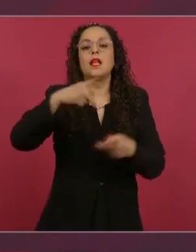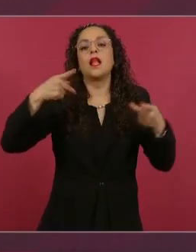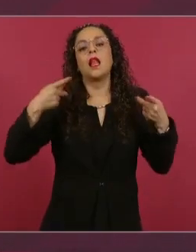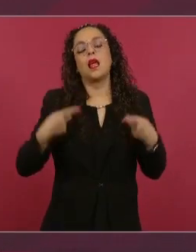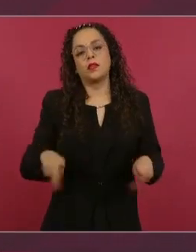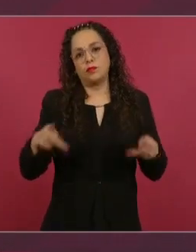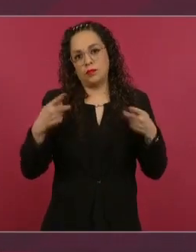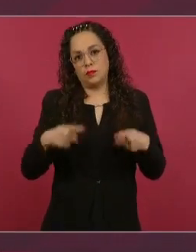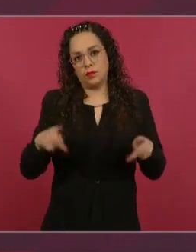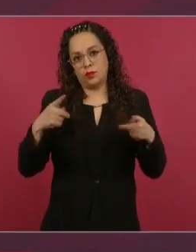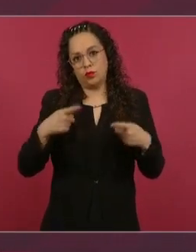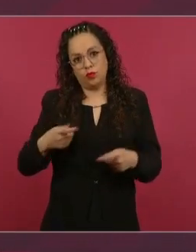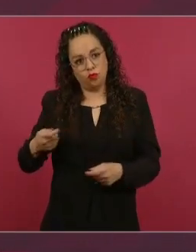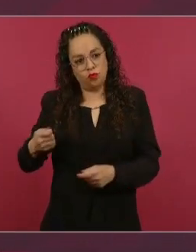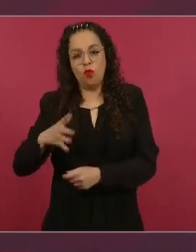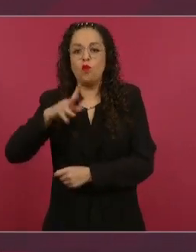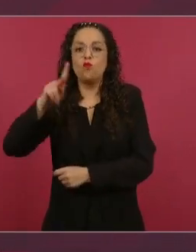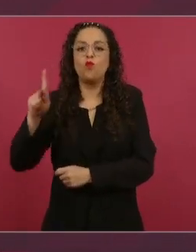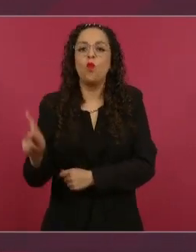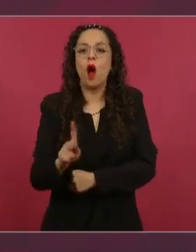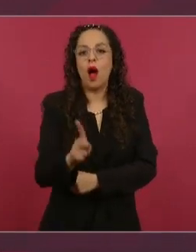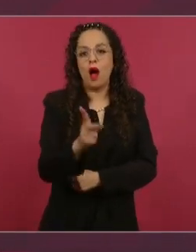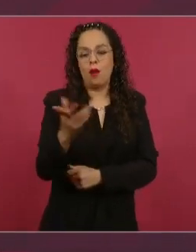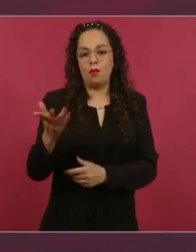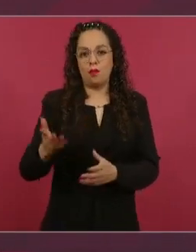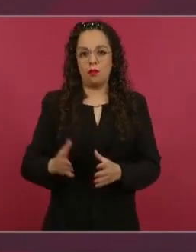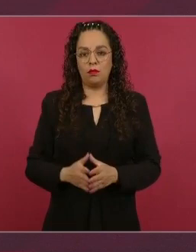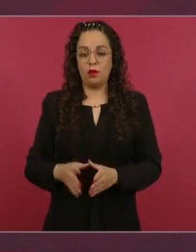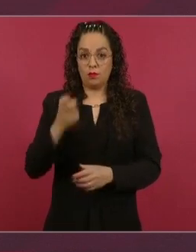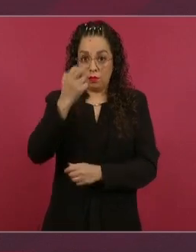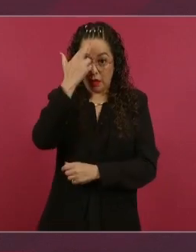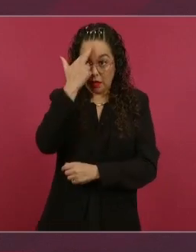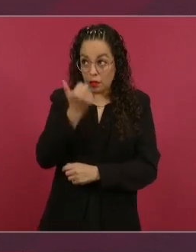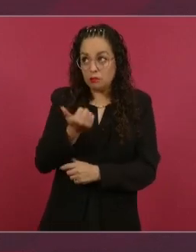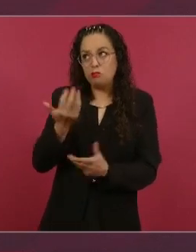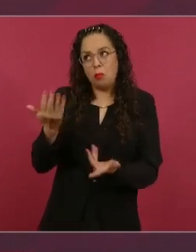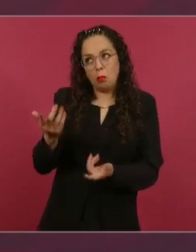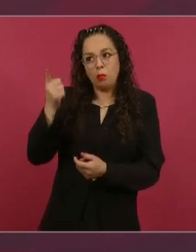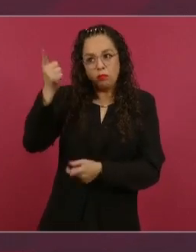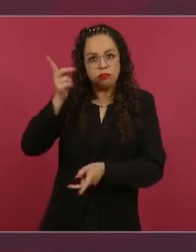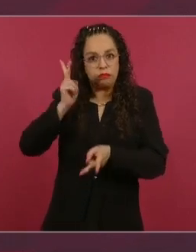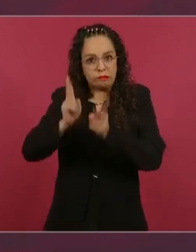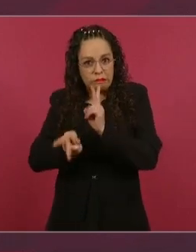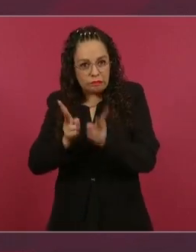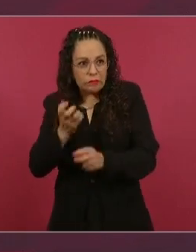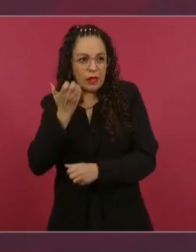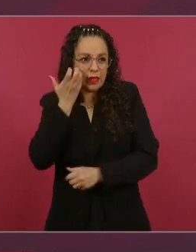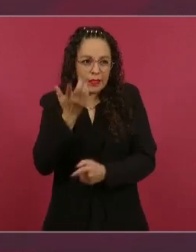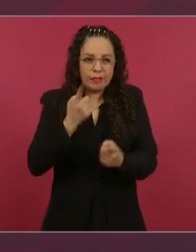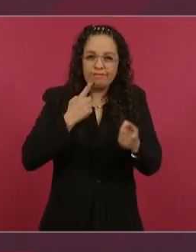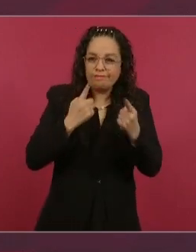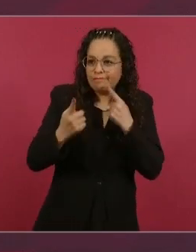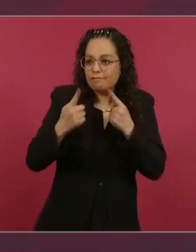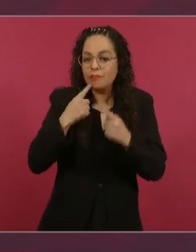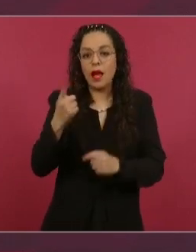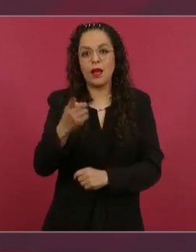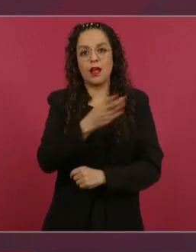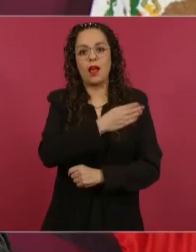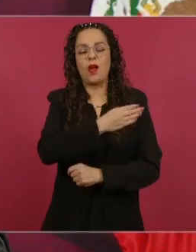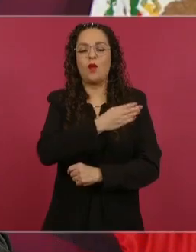Por eso, qué bueno que se esté buscando una salida